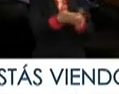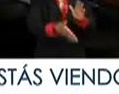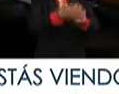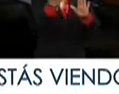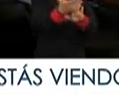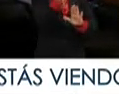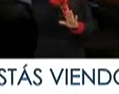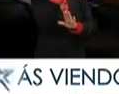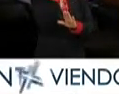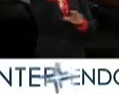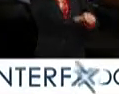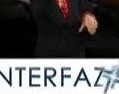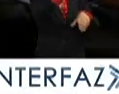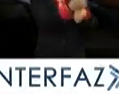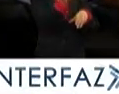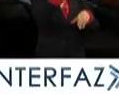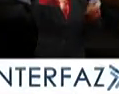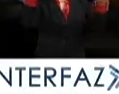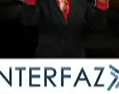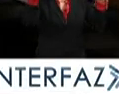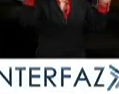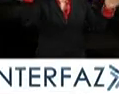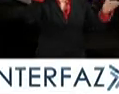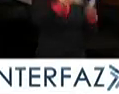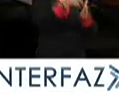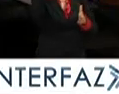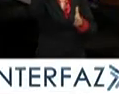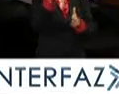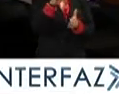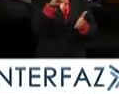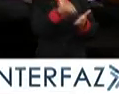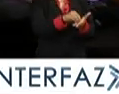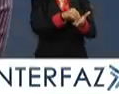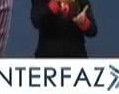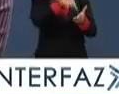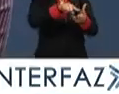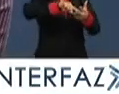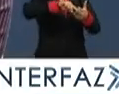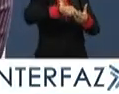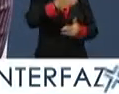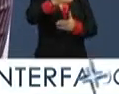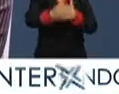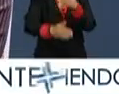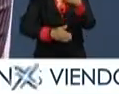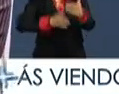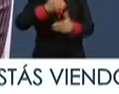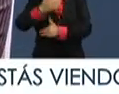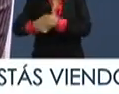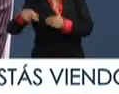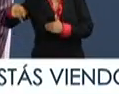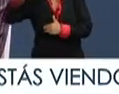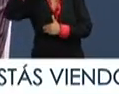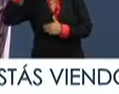de una escuela y bueno, esa escuela se llamó, fue la primera escuela México. A partir de ahí, bueno, se ha